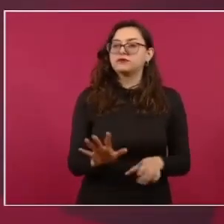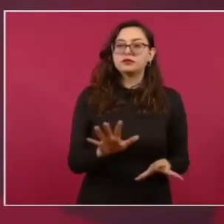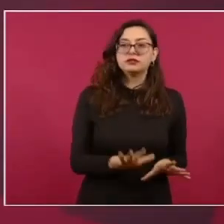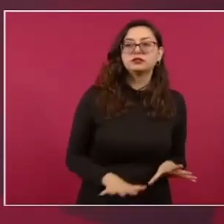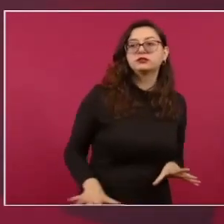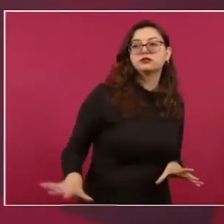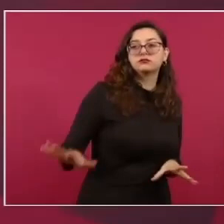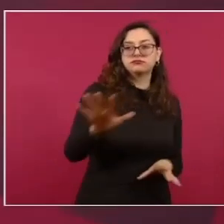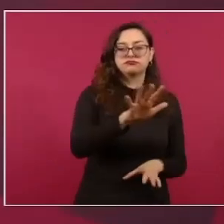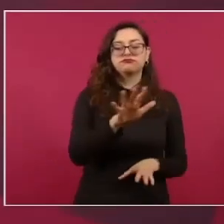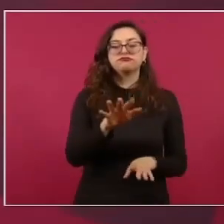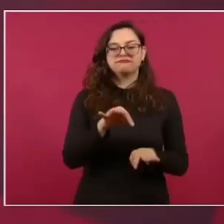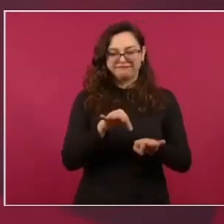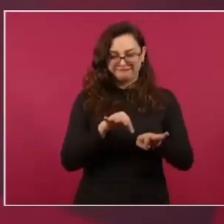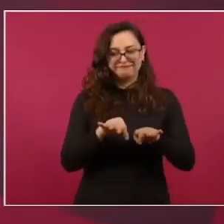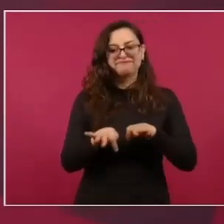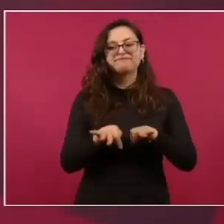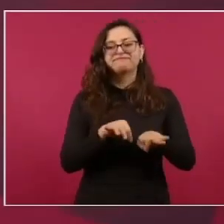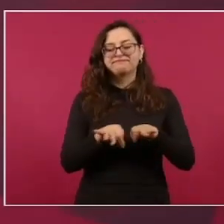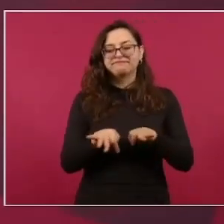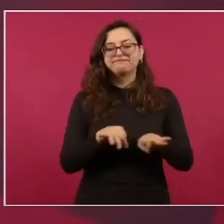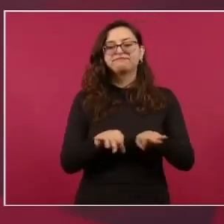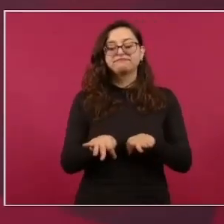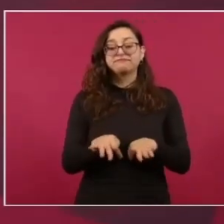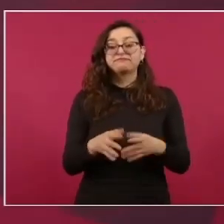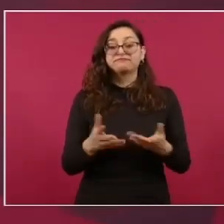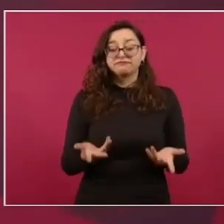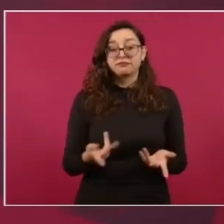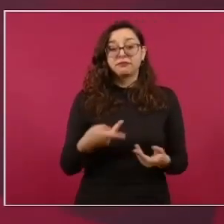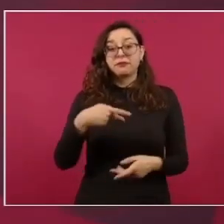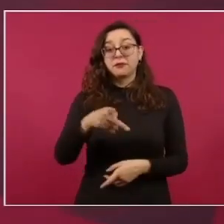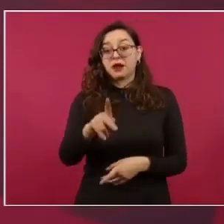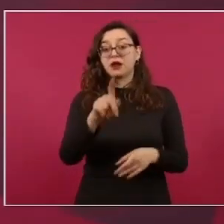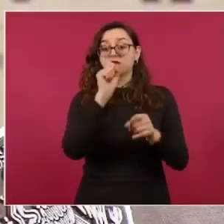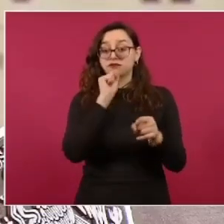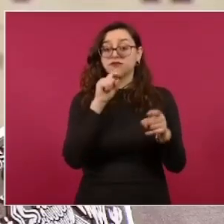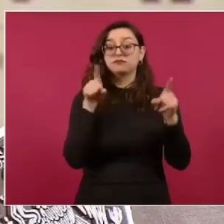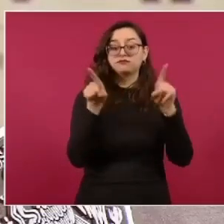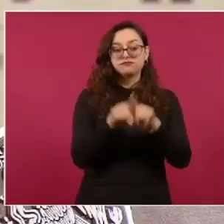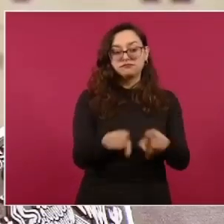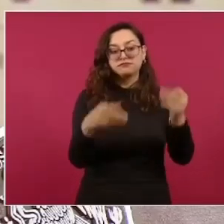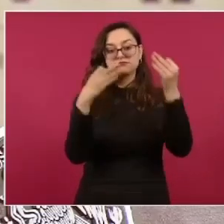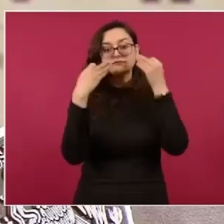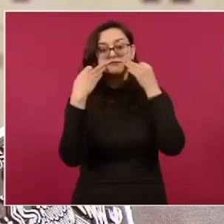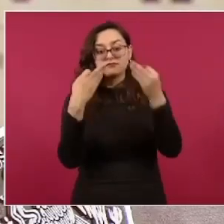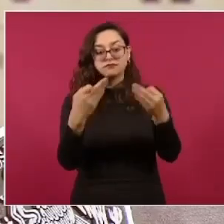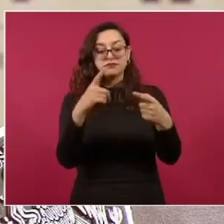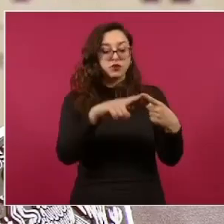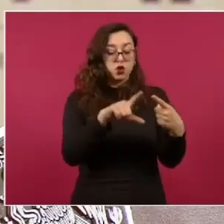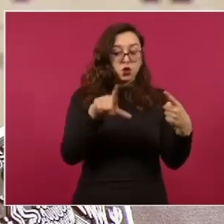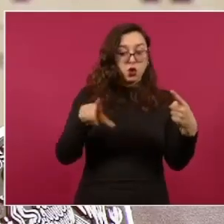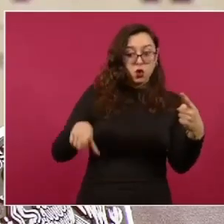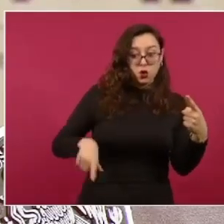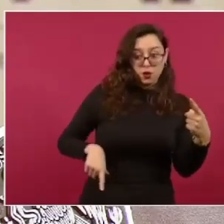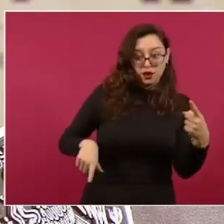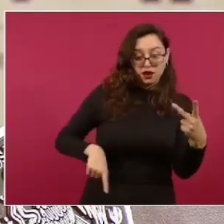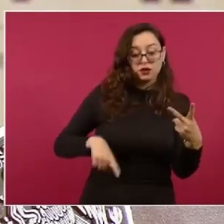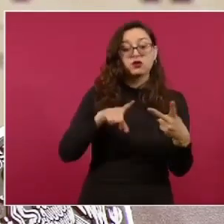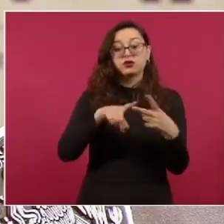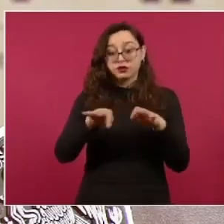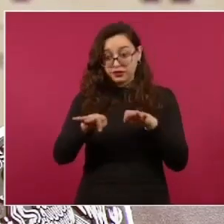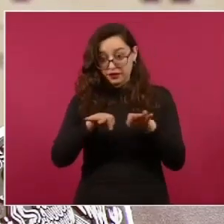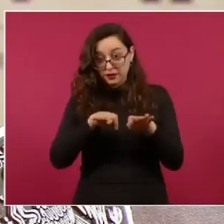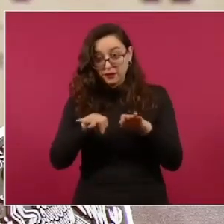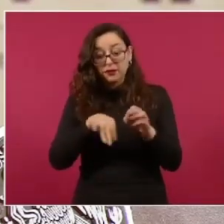de cómo la cooperación entre el gobierno, los trabajadores y la iniciativa privada